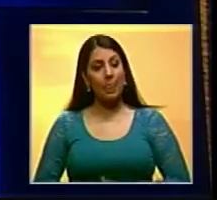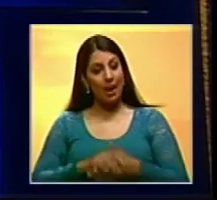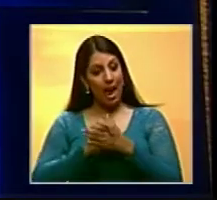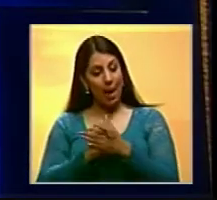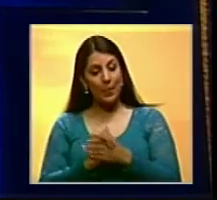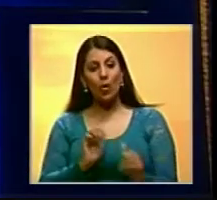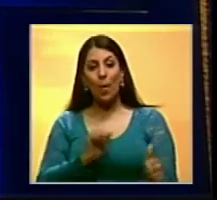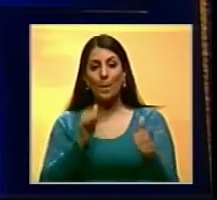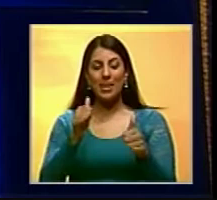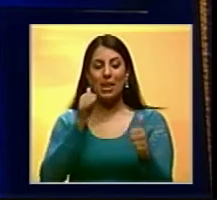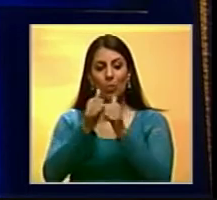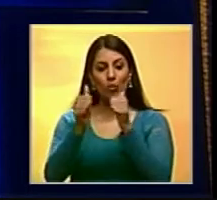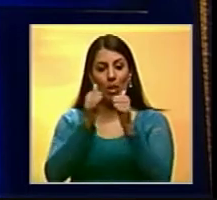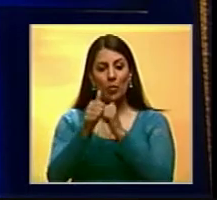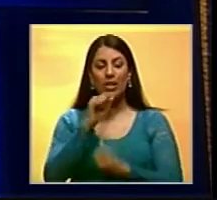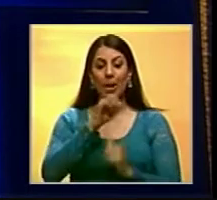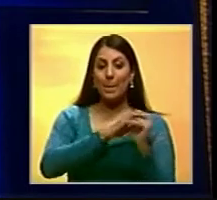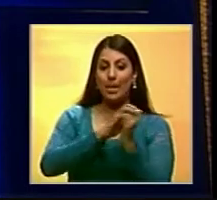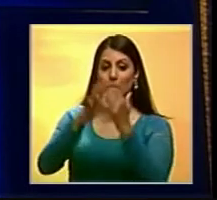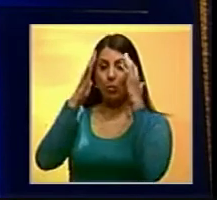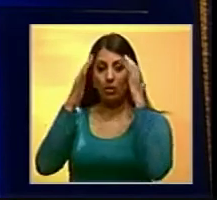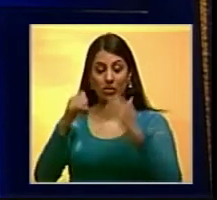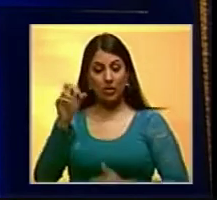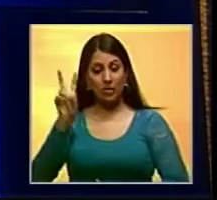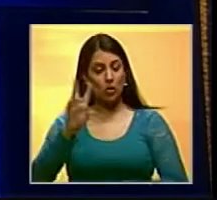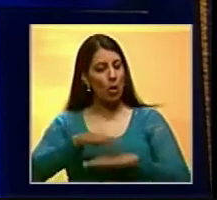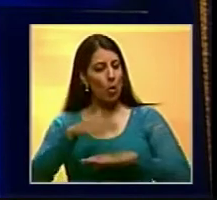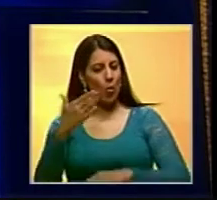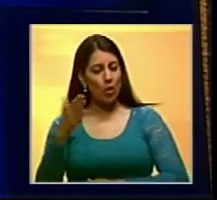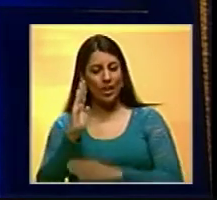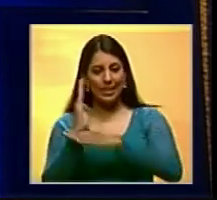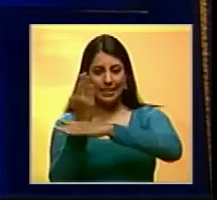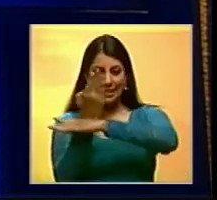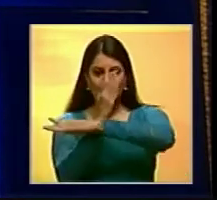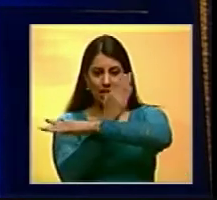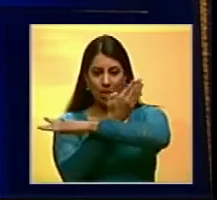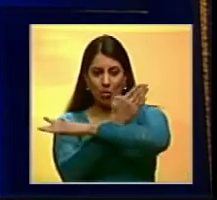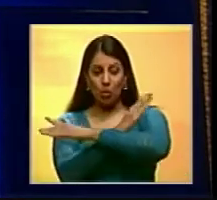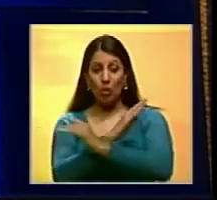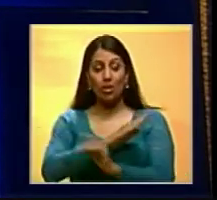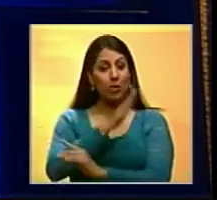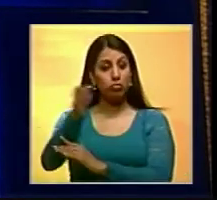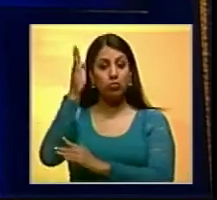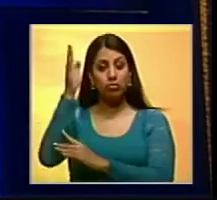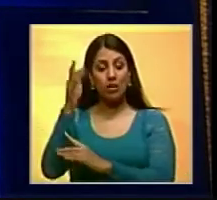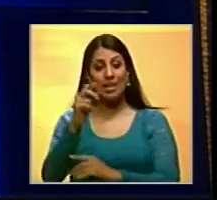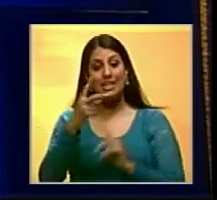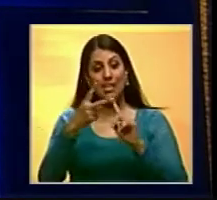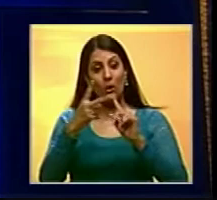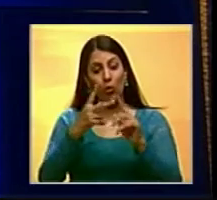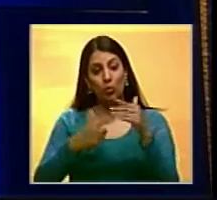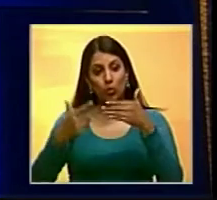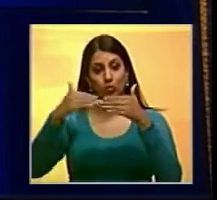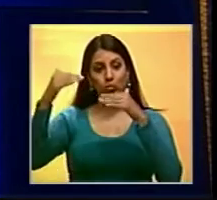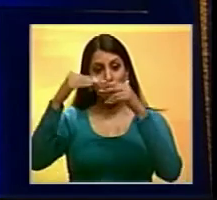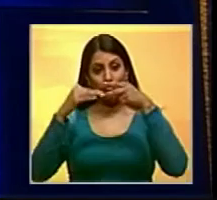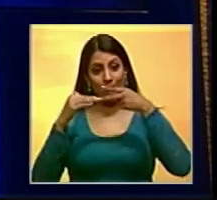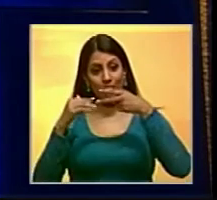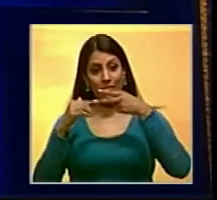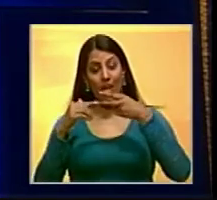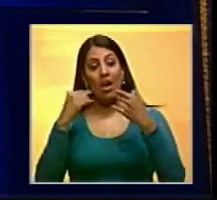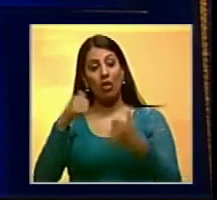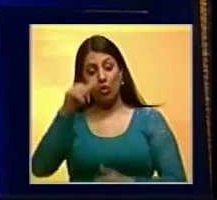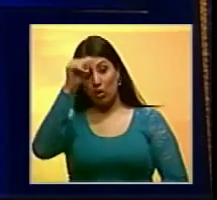Amigas y amigos, comenzamos los deportes con béisbol profesional venezolano porque Tiburones de La Guaira asaltó el segundo lugar de la tabla. Este